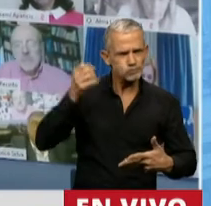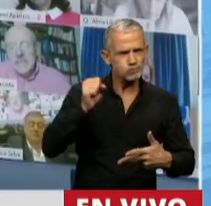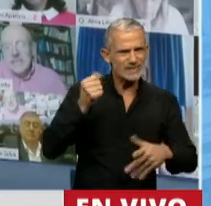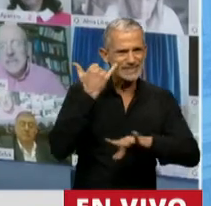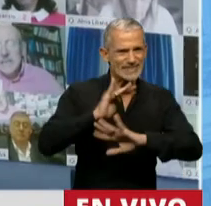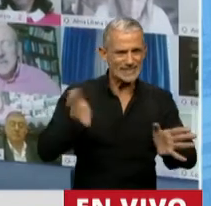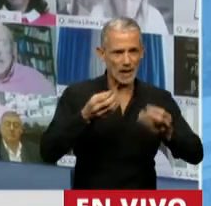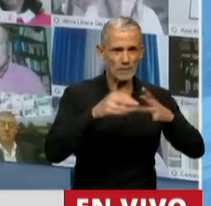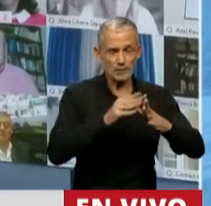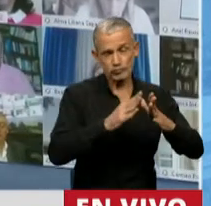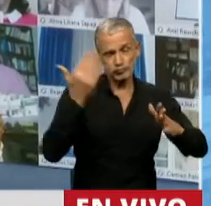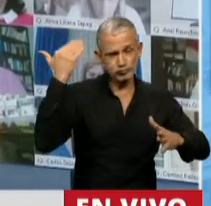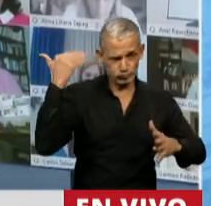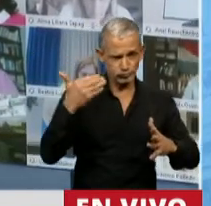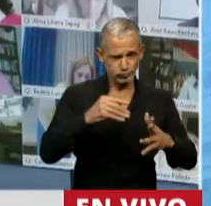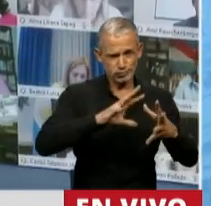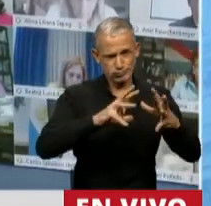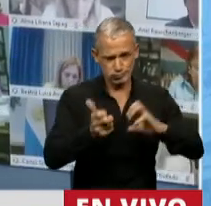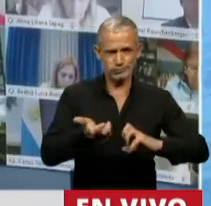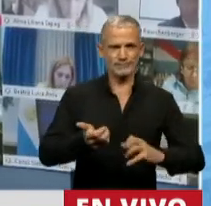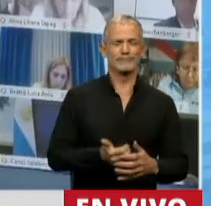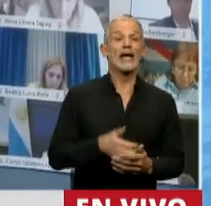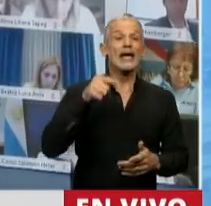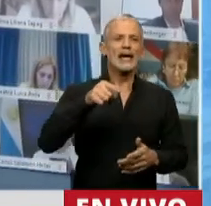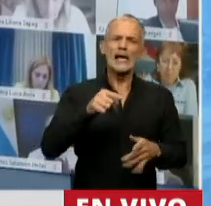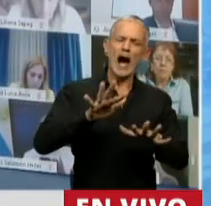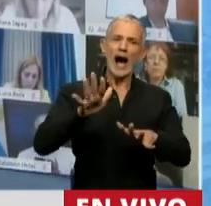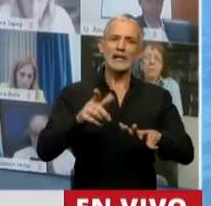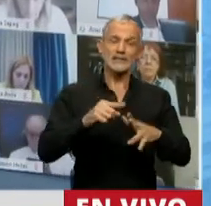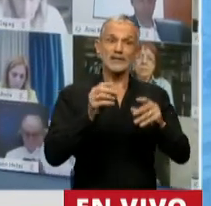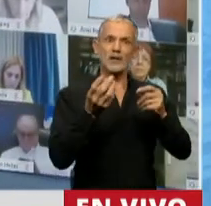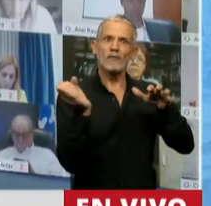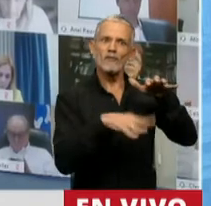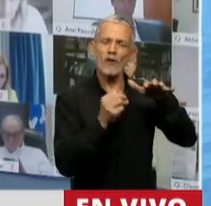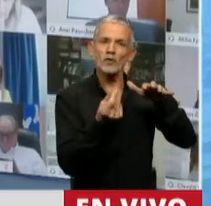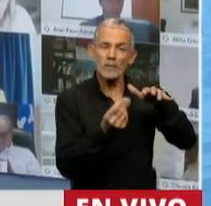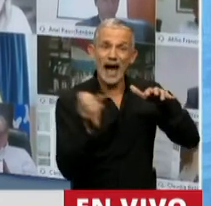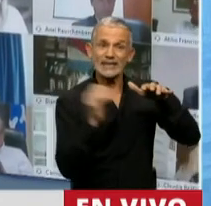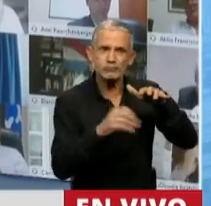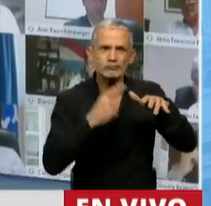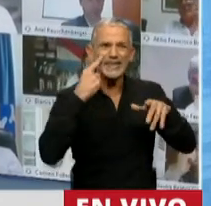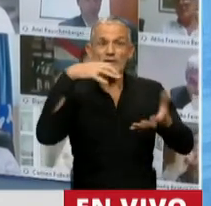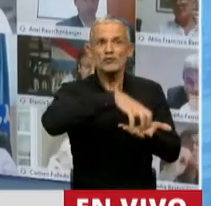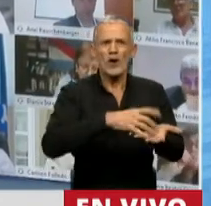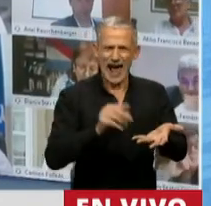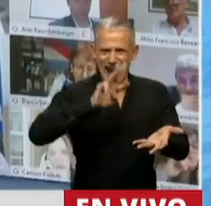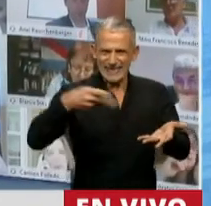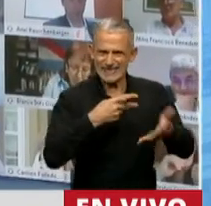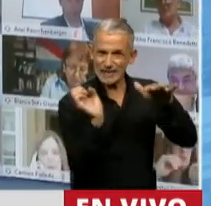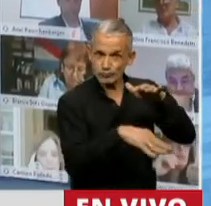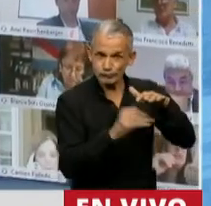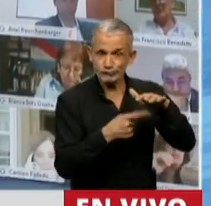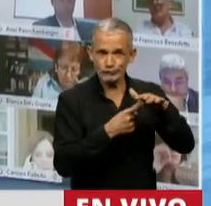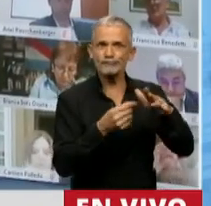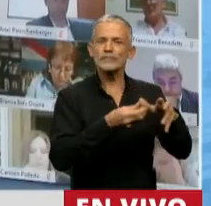desde lejanos tiempos. Y es justamente en esos casos que los fondos de ahorro institucionales como este representan